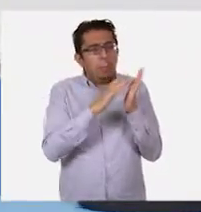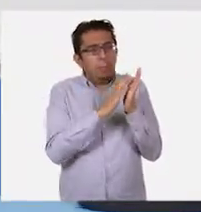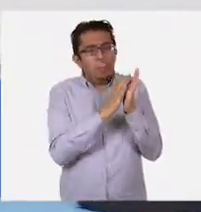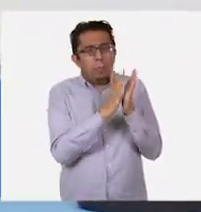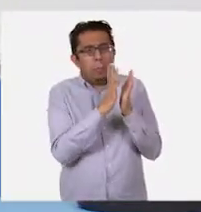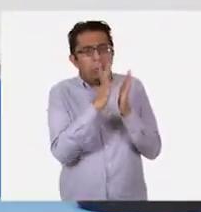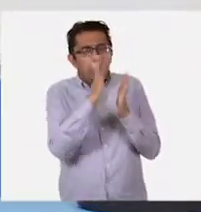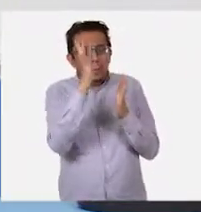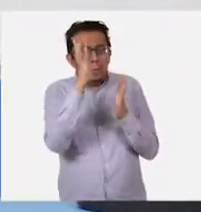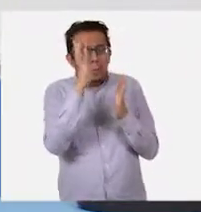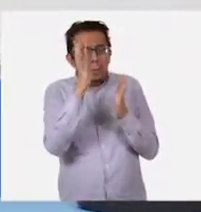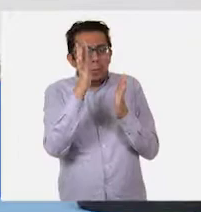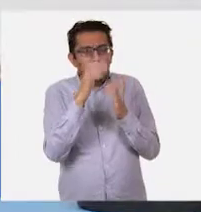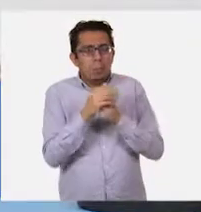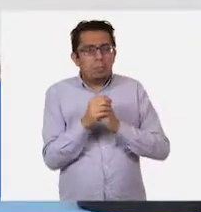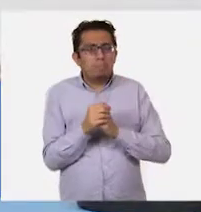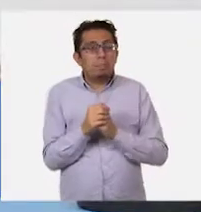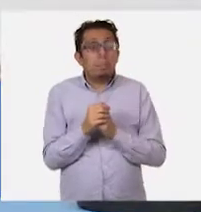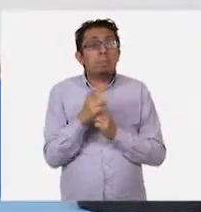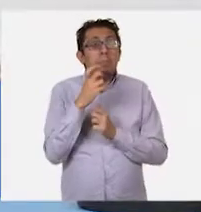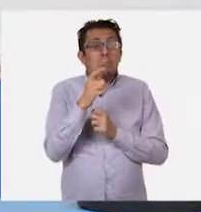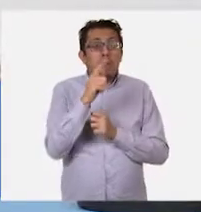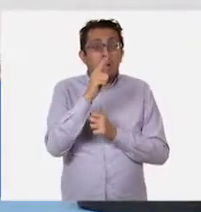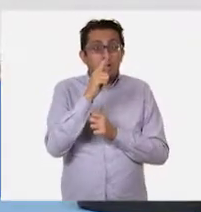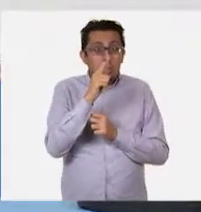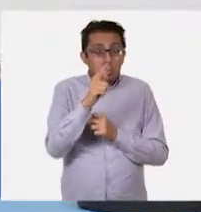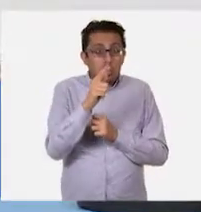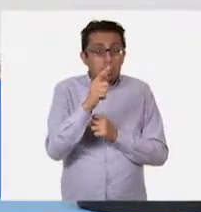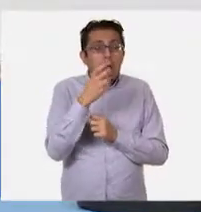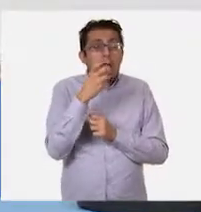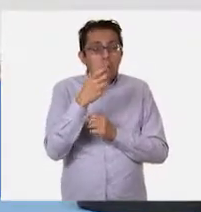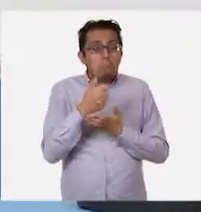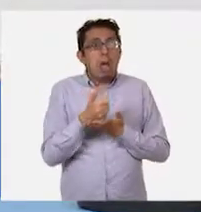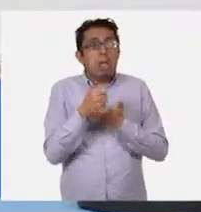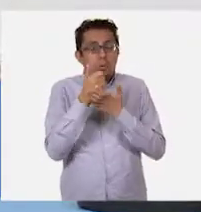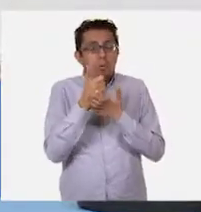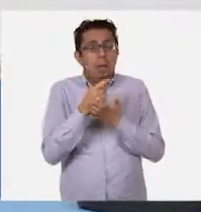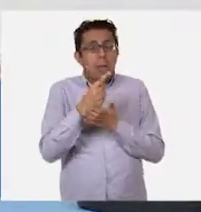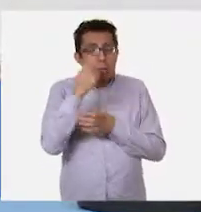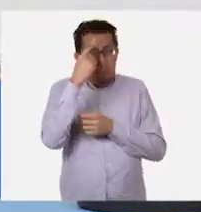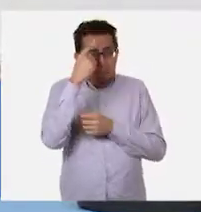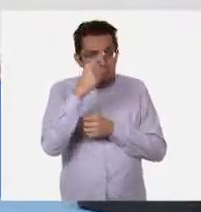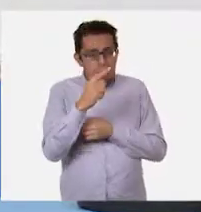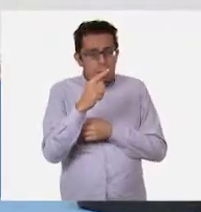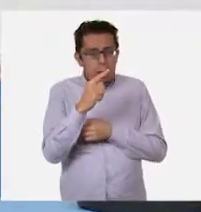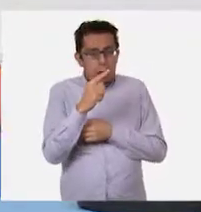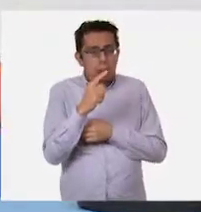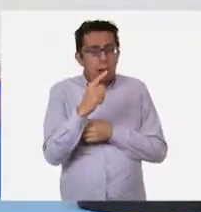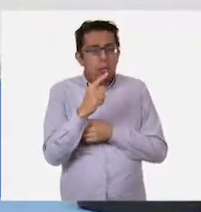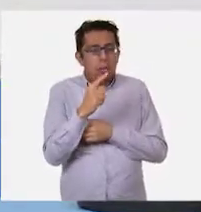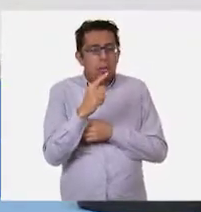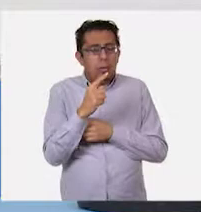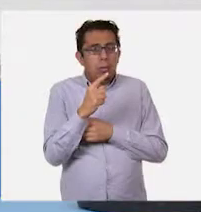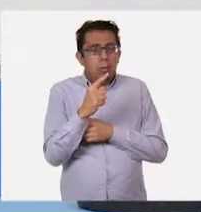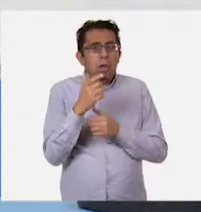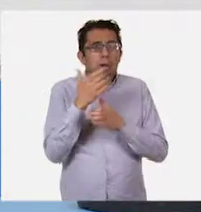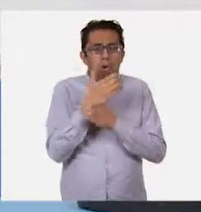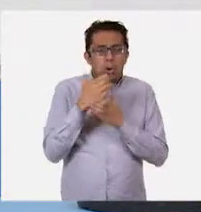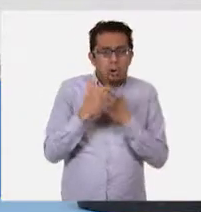reflejados así. La luz reflejada nos permite apreciar las características de